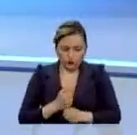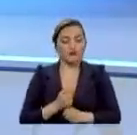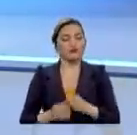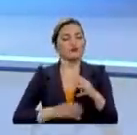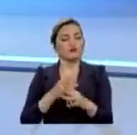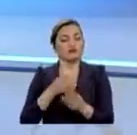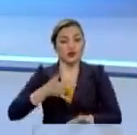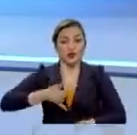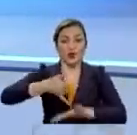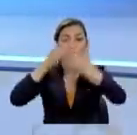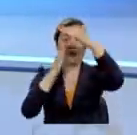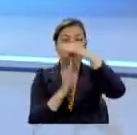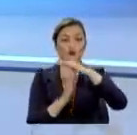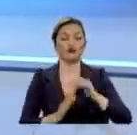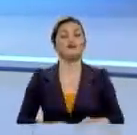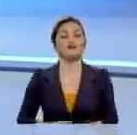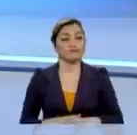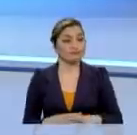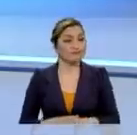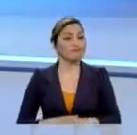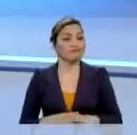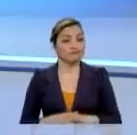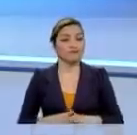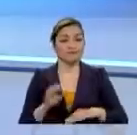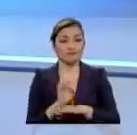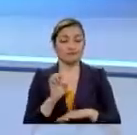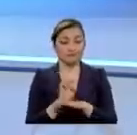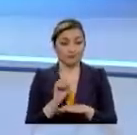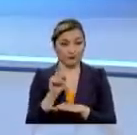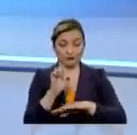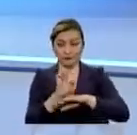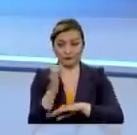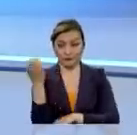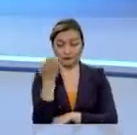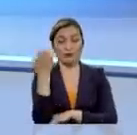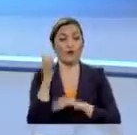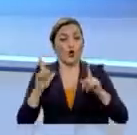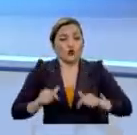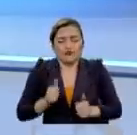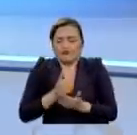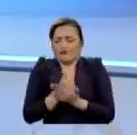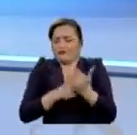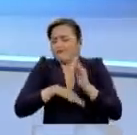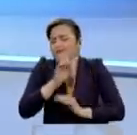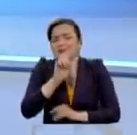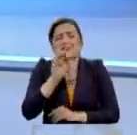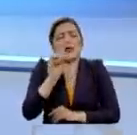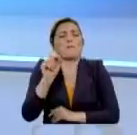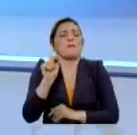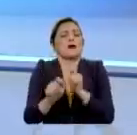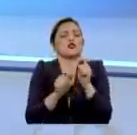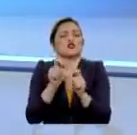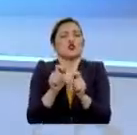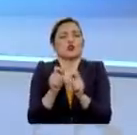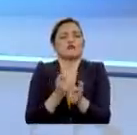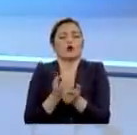fue galardonado con el Premio Nobel de la Paz en Ecuador. Este organismo durante la emergencia sanitaria ha ayudado a más de 100.000 personas con